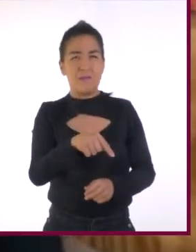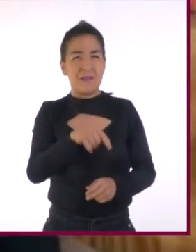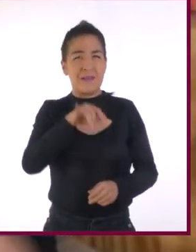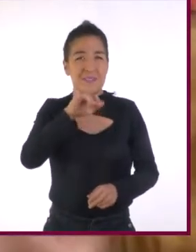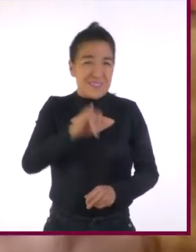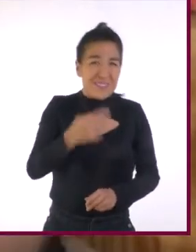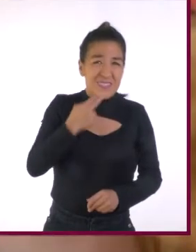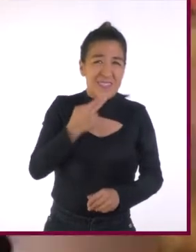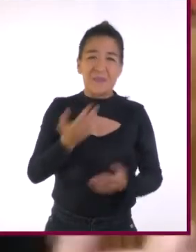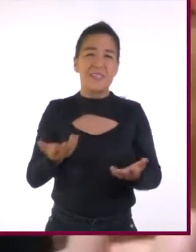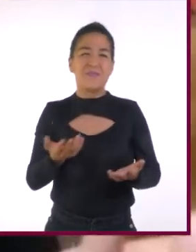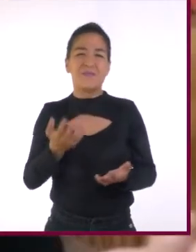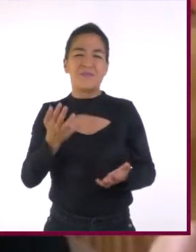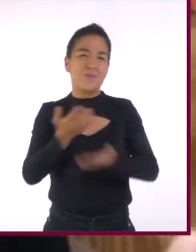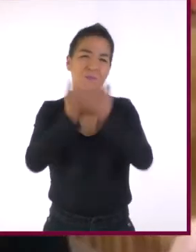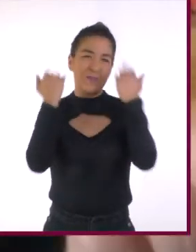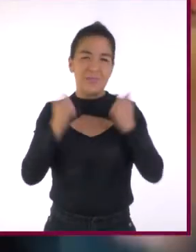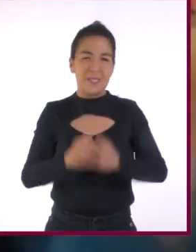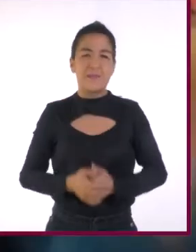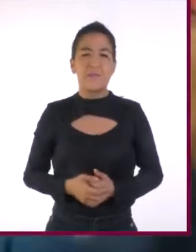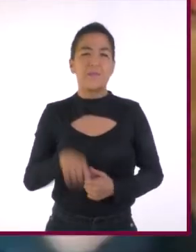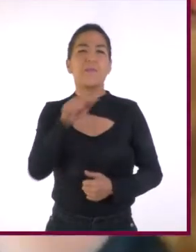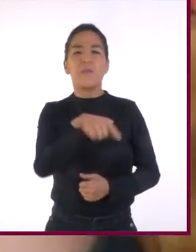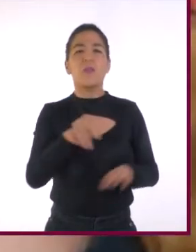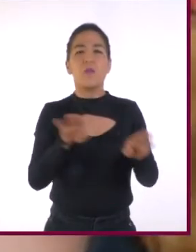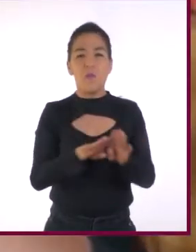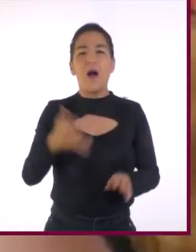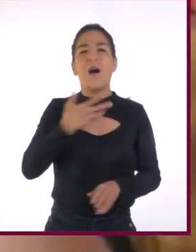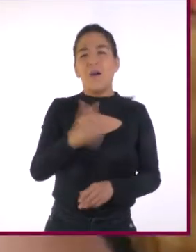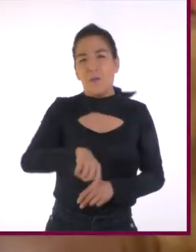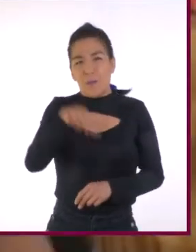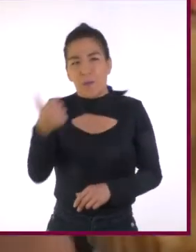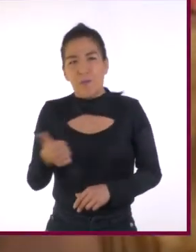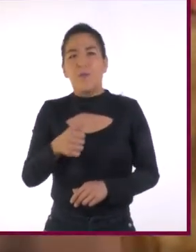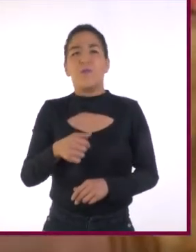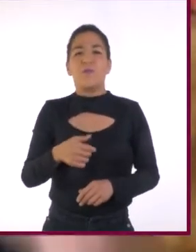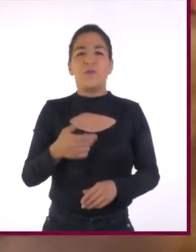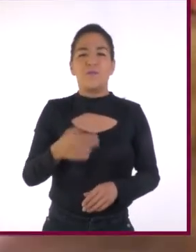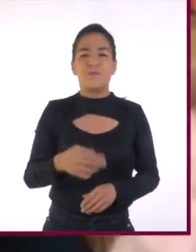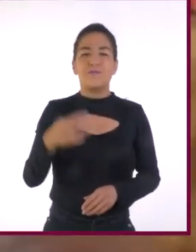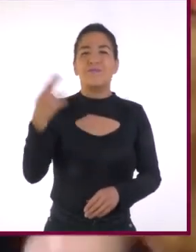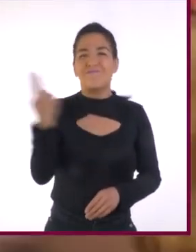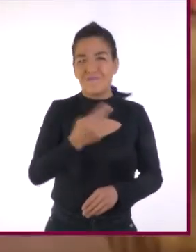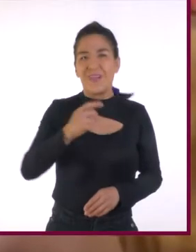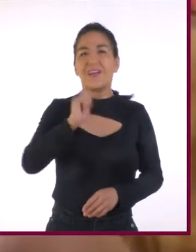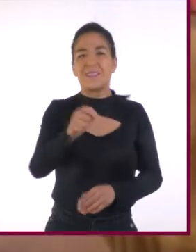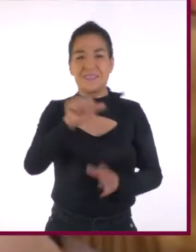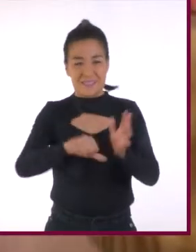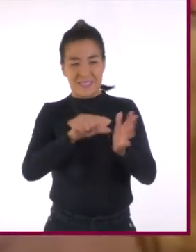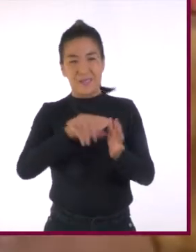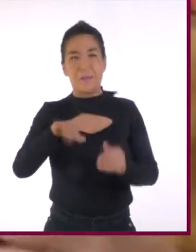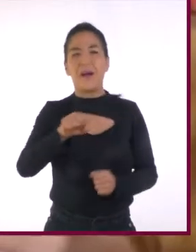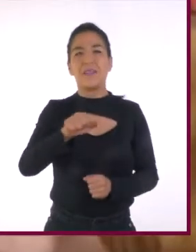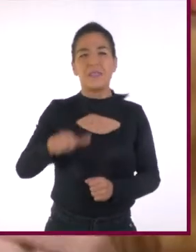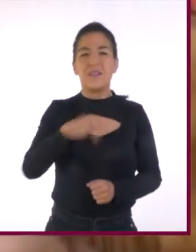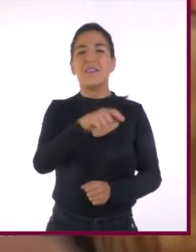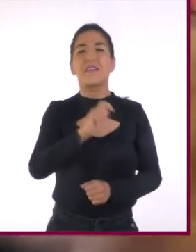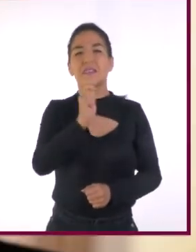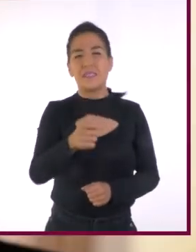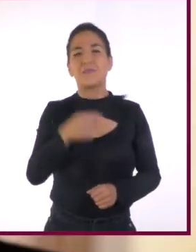apoyando. En arquitectura es más raro verlo porque generalmente los edificios pues son bastante cúbicos